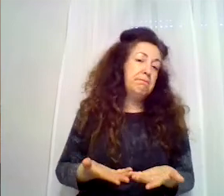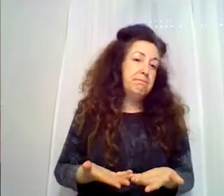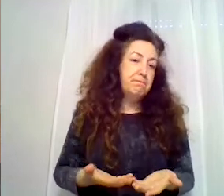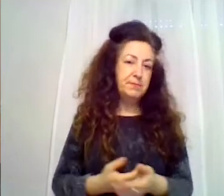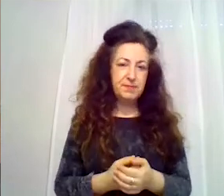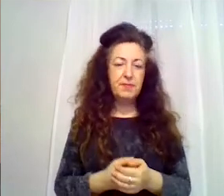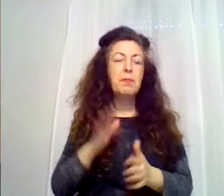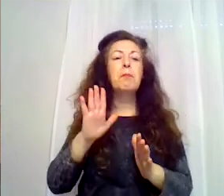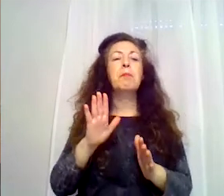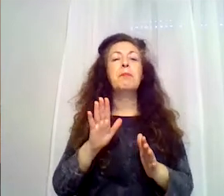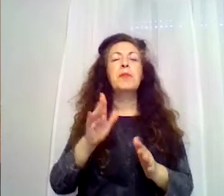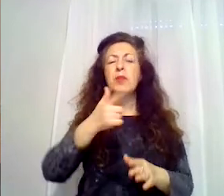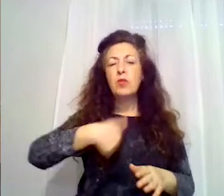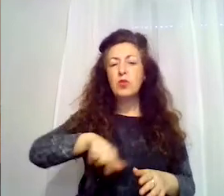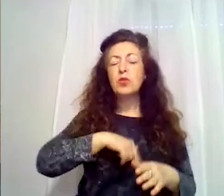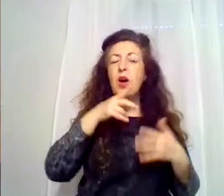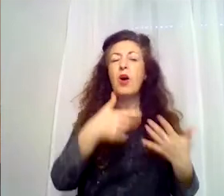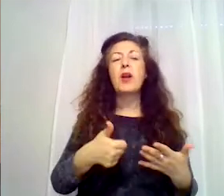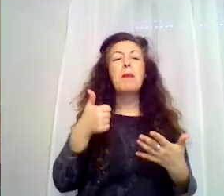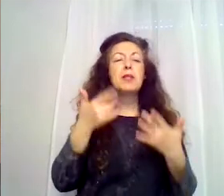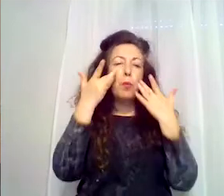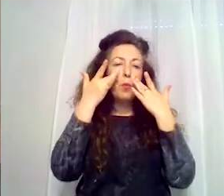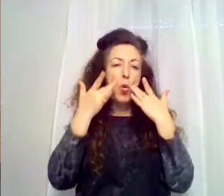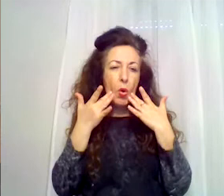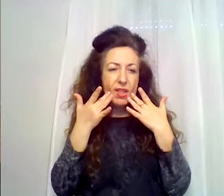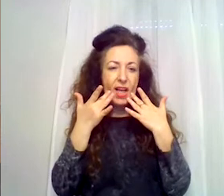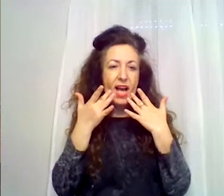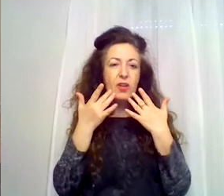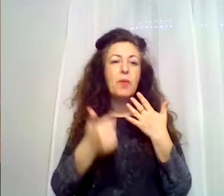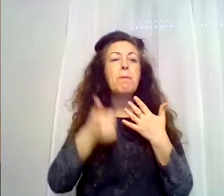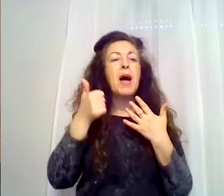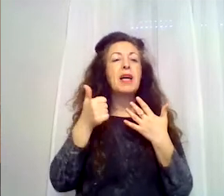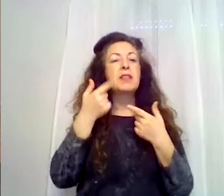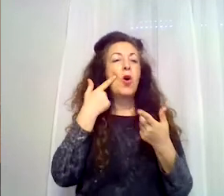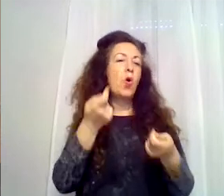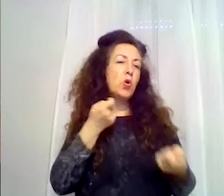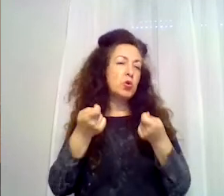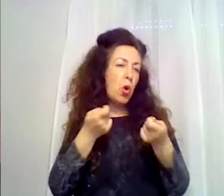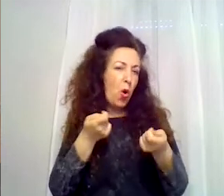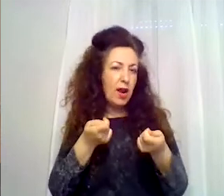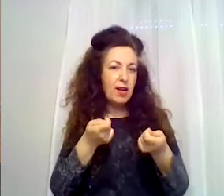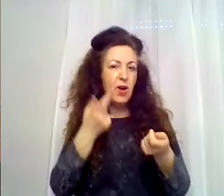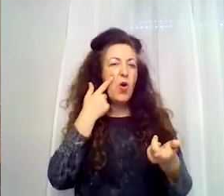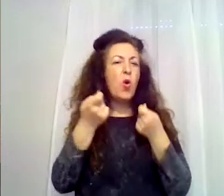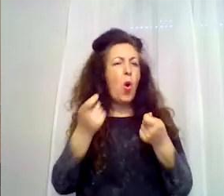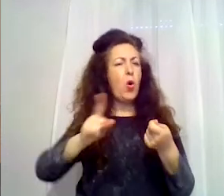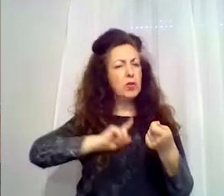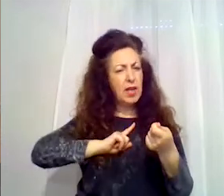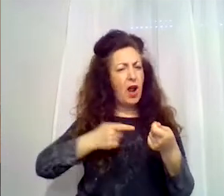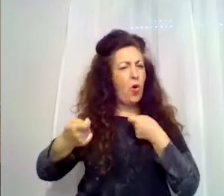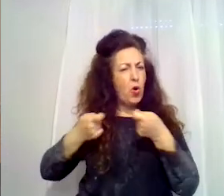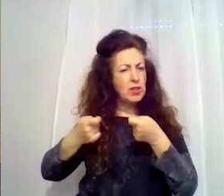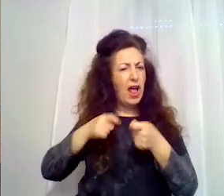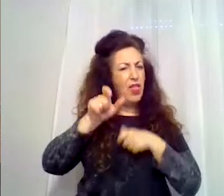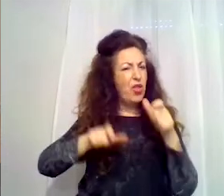como el caso que yo hablé el primer día del pintor Caravaggio, eran personajes